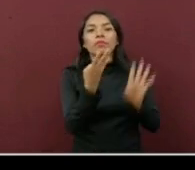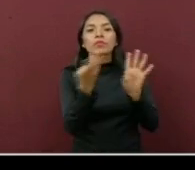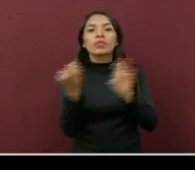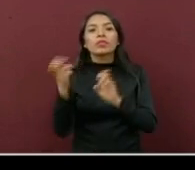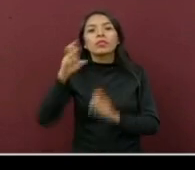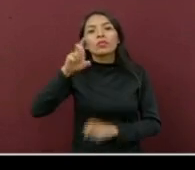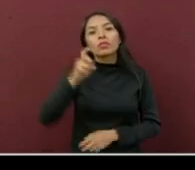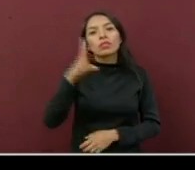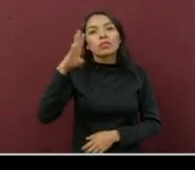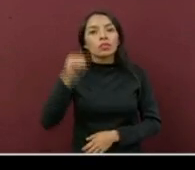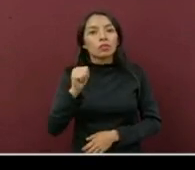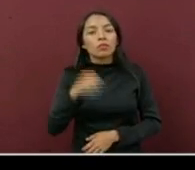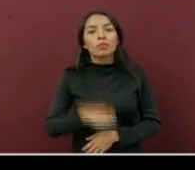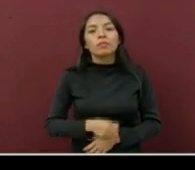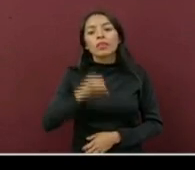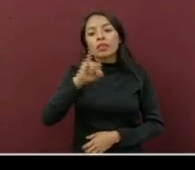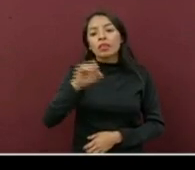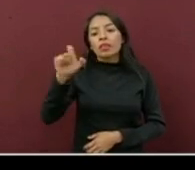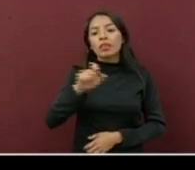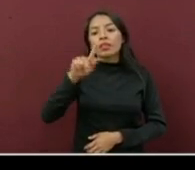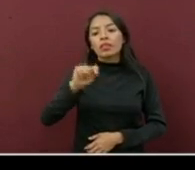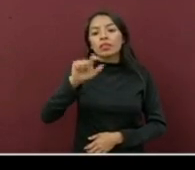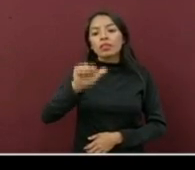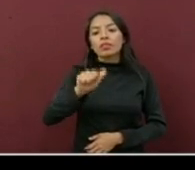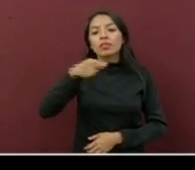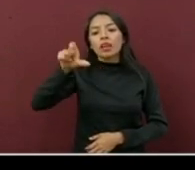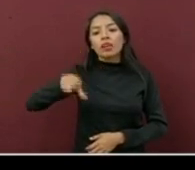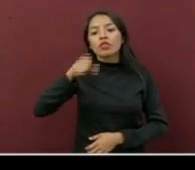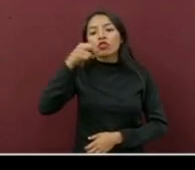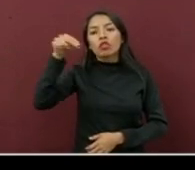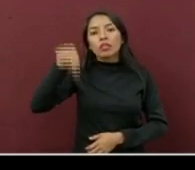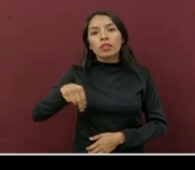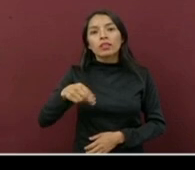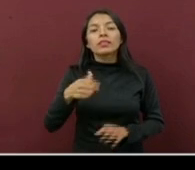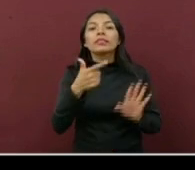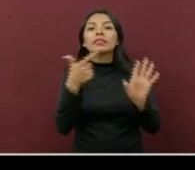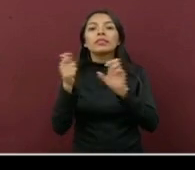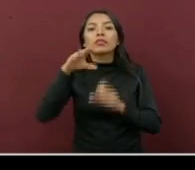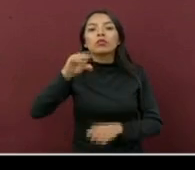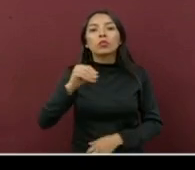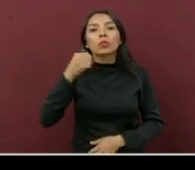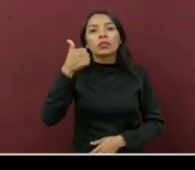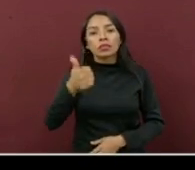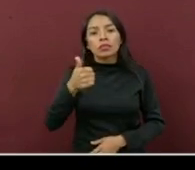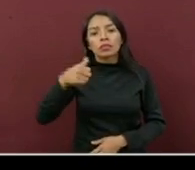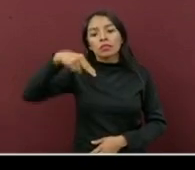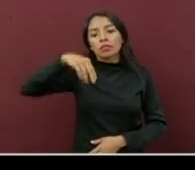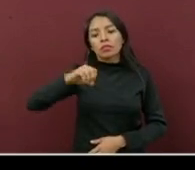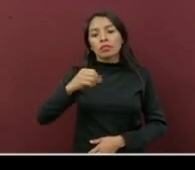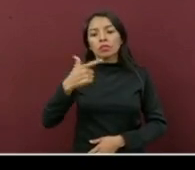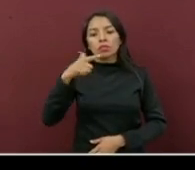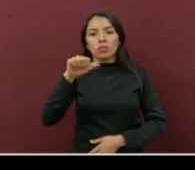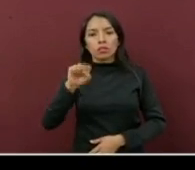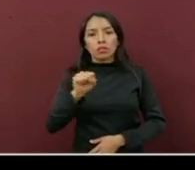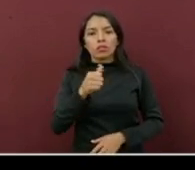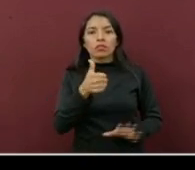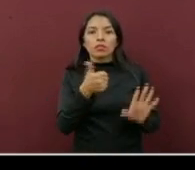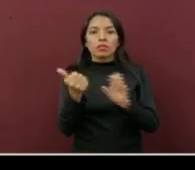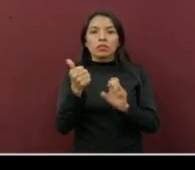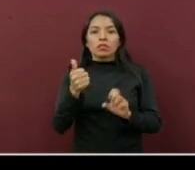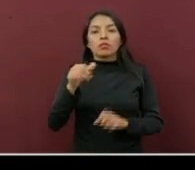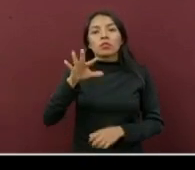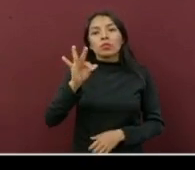939 pistas ojitlán con 796 nogales 649